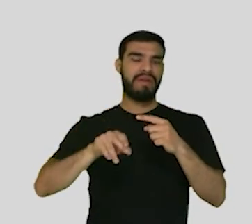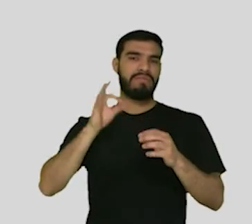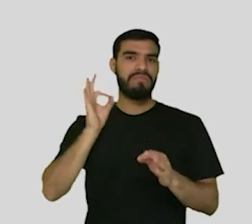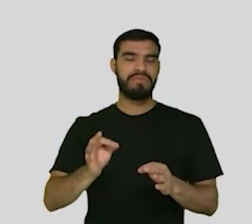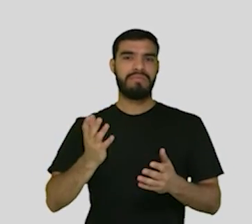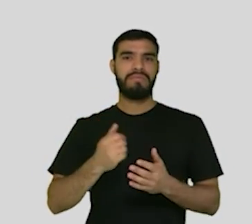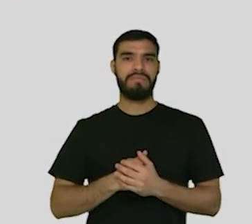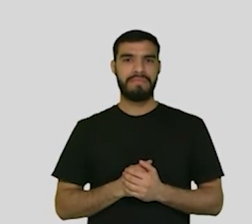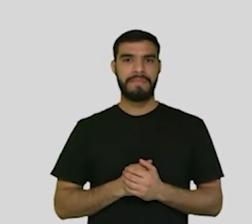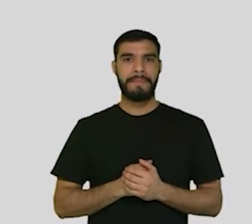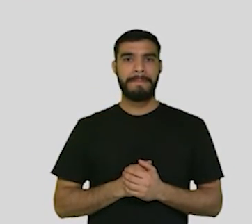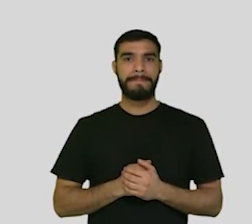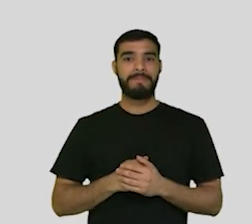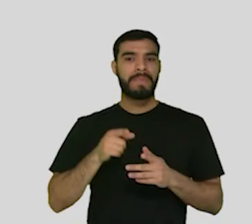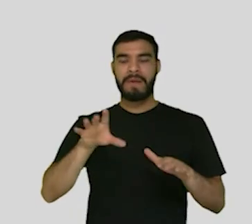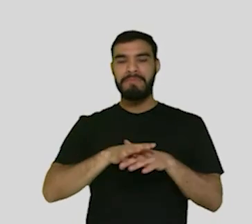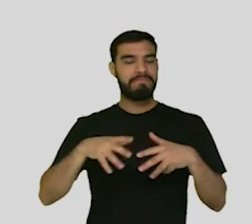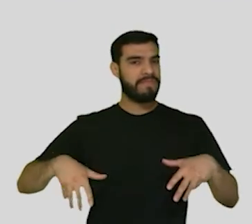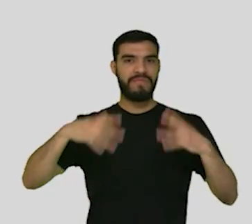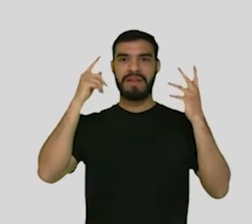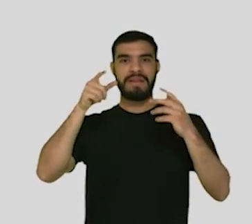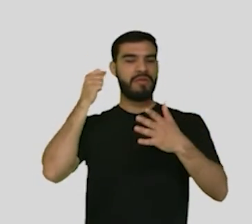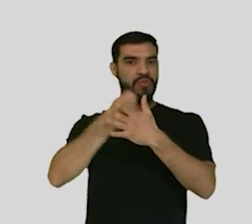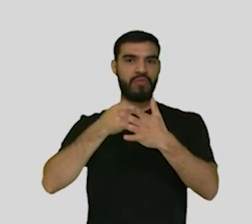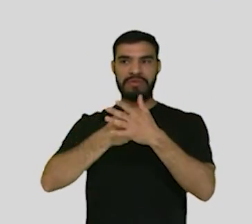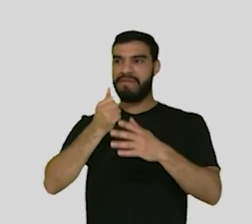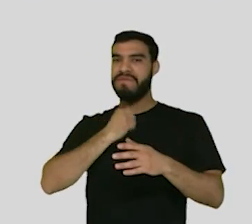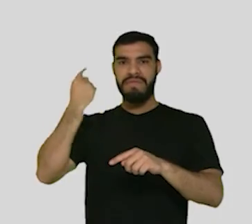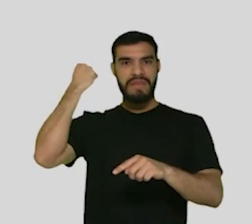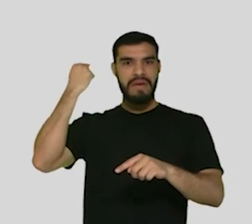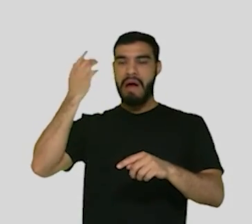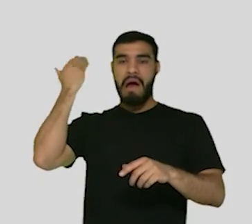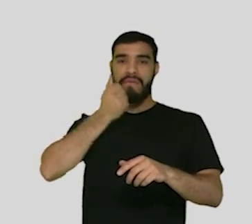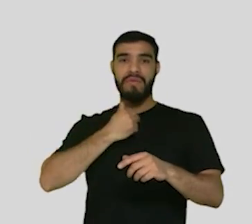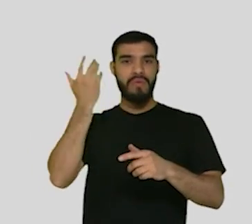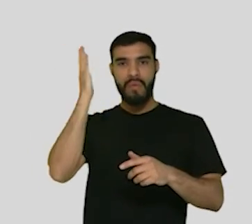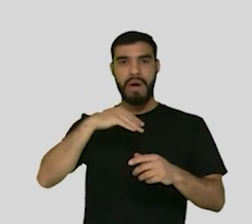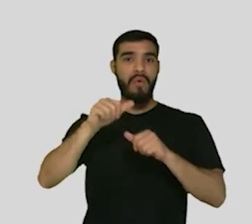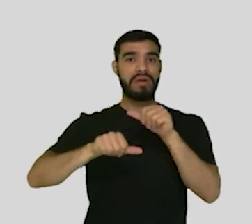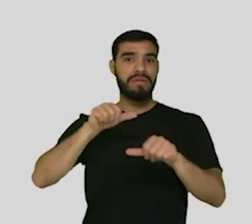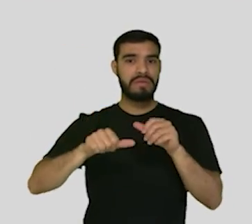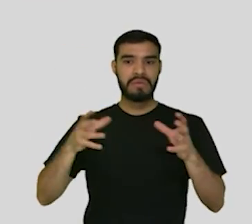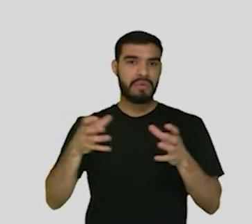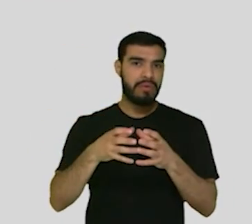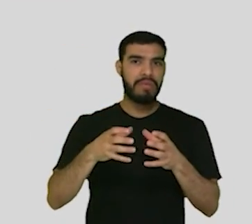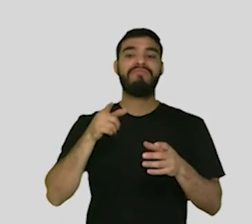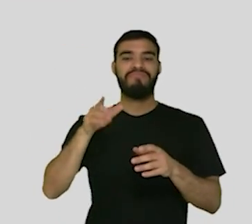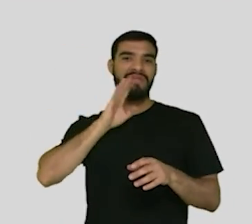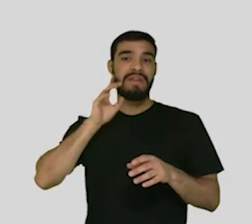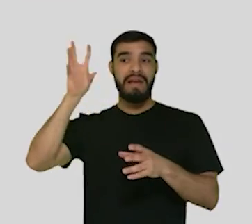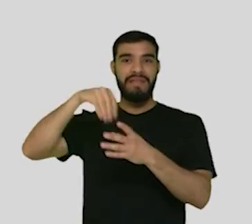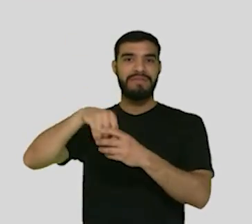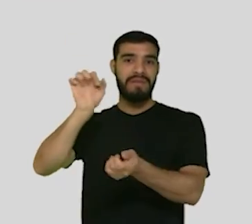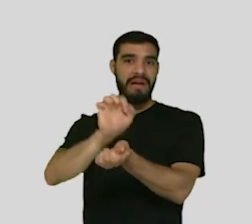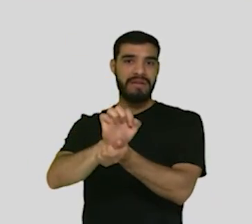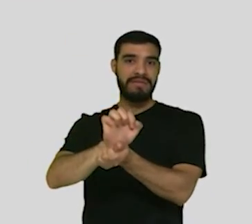lesbianas celebramos y conmemoramos las que lucharon antes que nosotras. Claro, no había organizaciones claro. En ese momento y eran justamente ja. Las lesbianas.